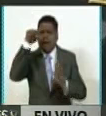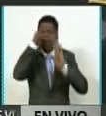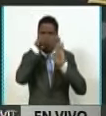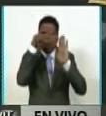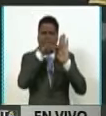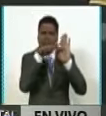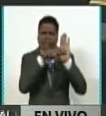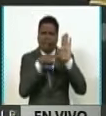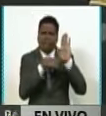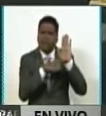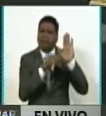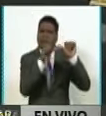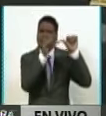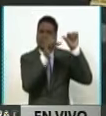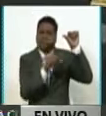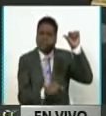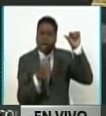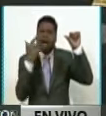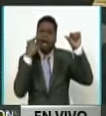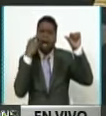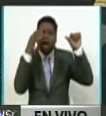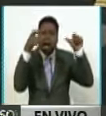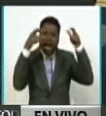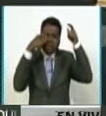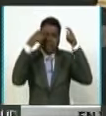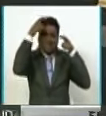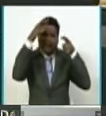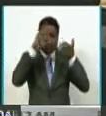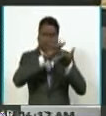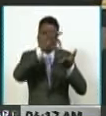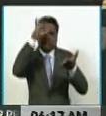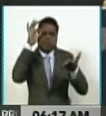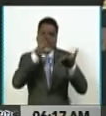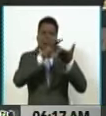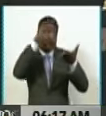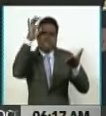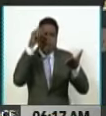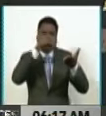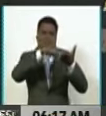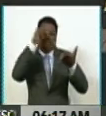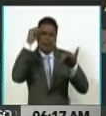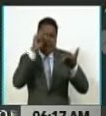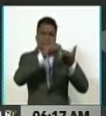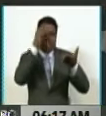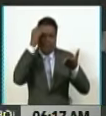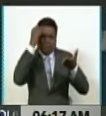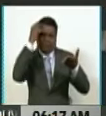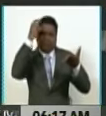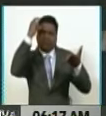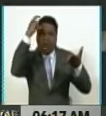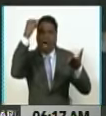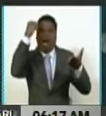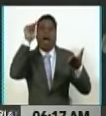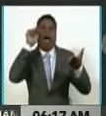Chávez toma para sí, para hacer esa trilogía perfecta que dibujan el libro azul